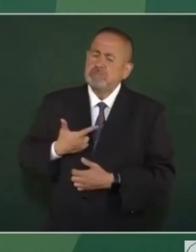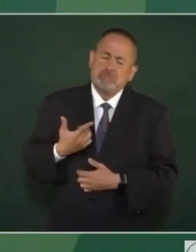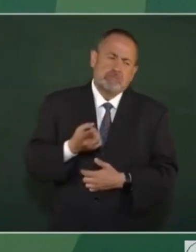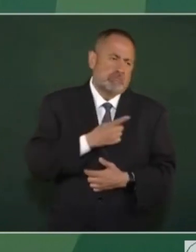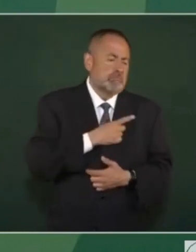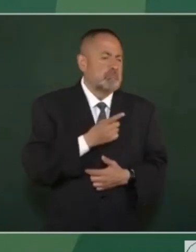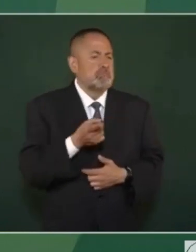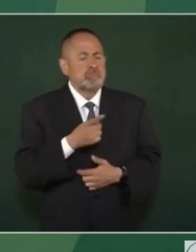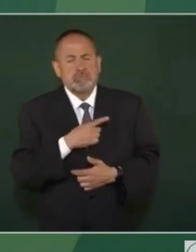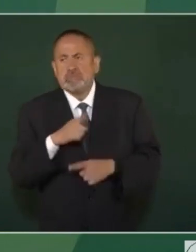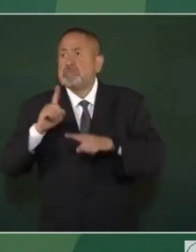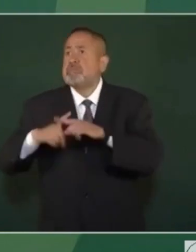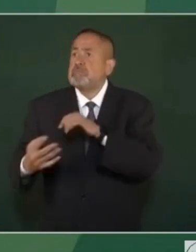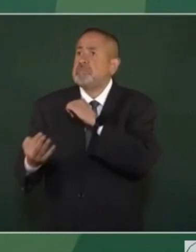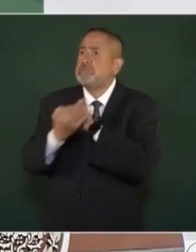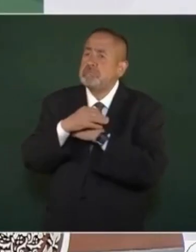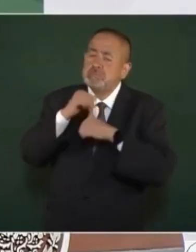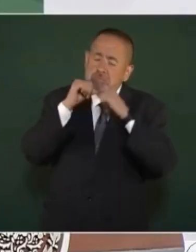en el desamparo.